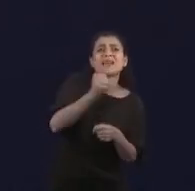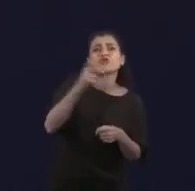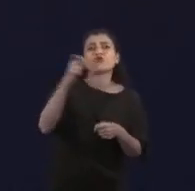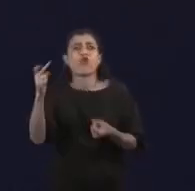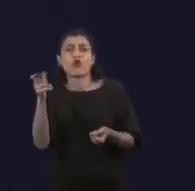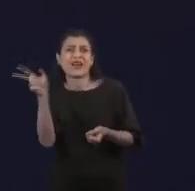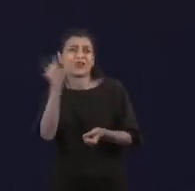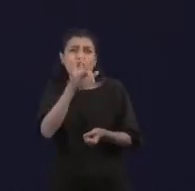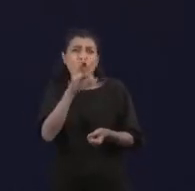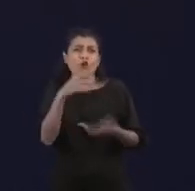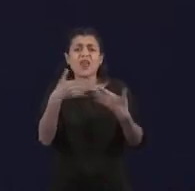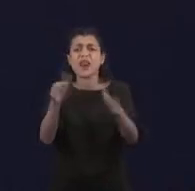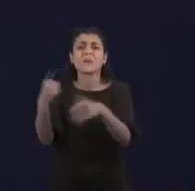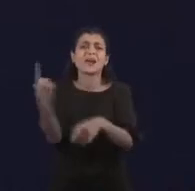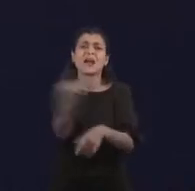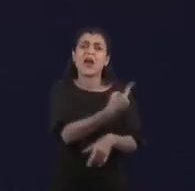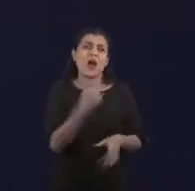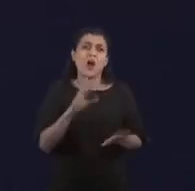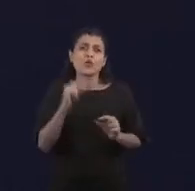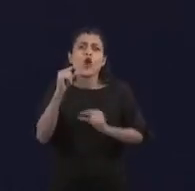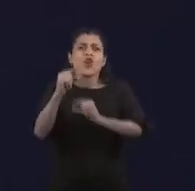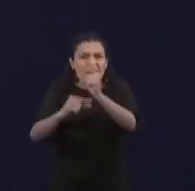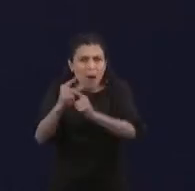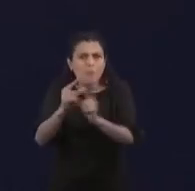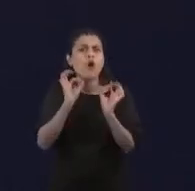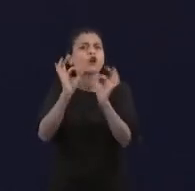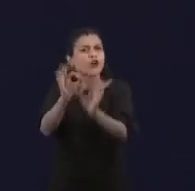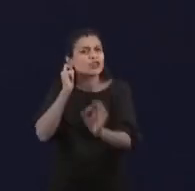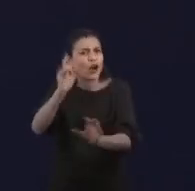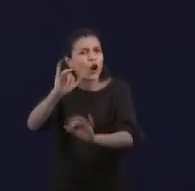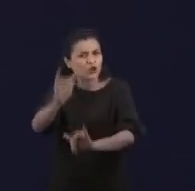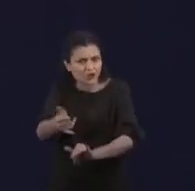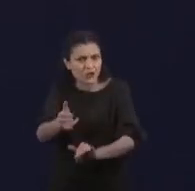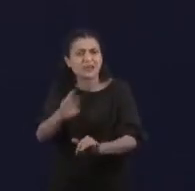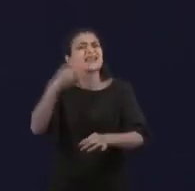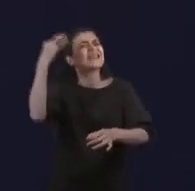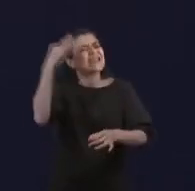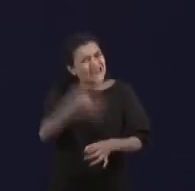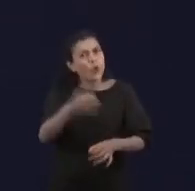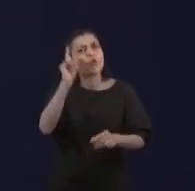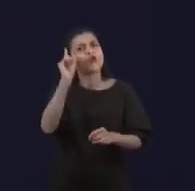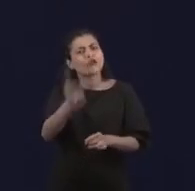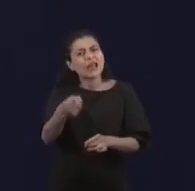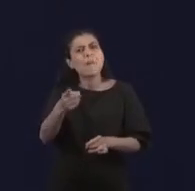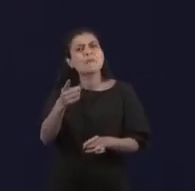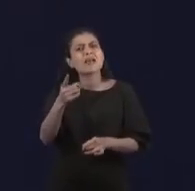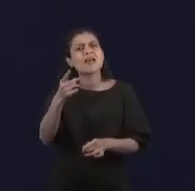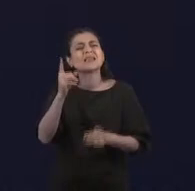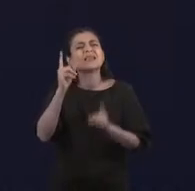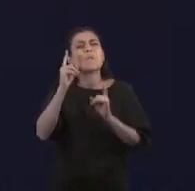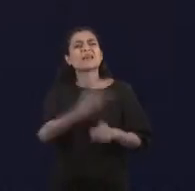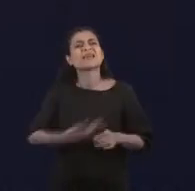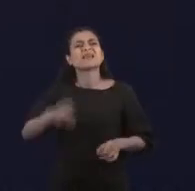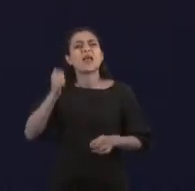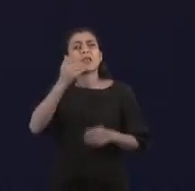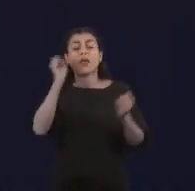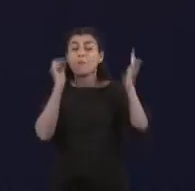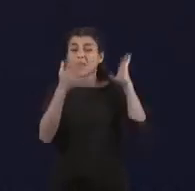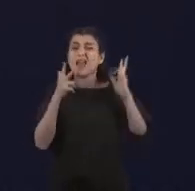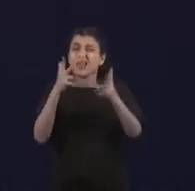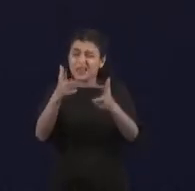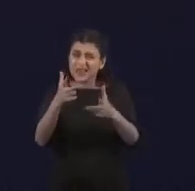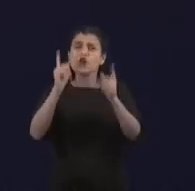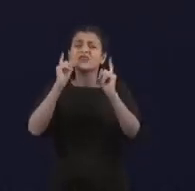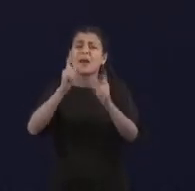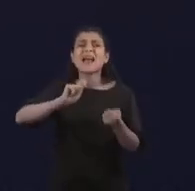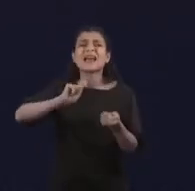en lo cotidiano. Eso seguramente va a ir acompañado, cosa que también lo ha dicho el presidente Milei ya hace bastante, con una reforma